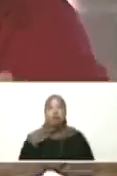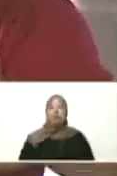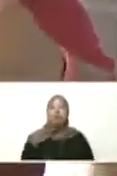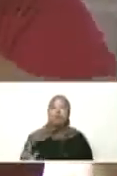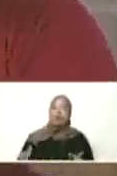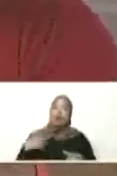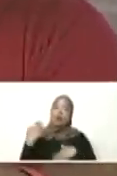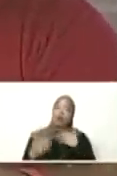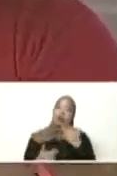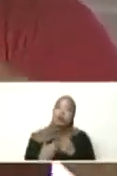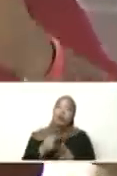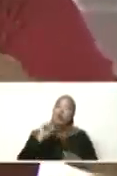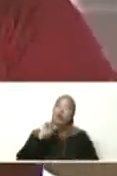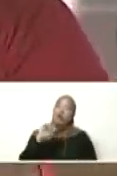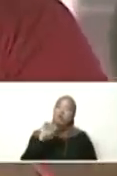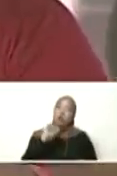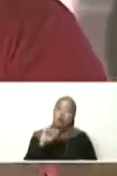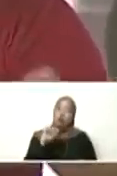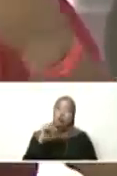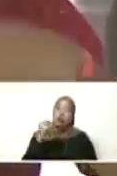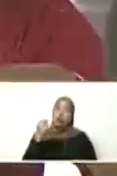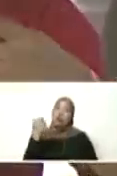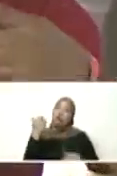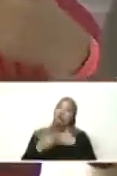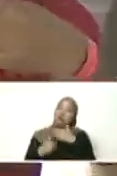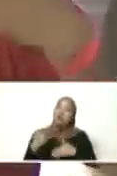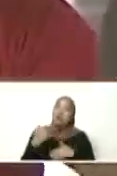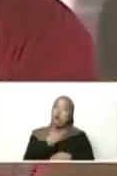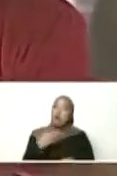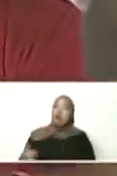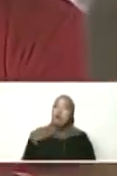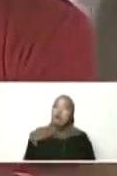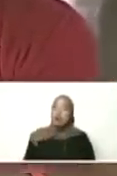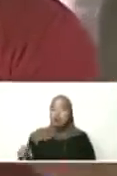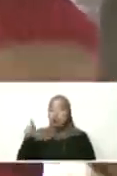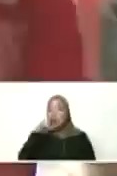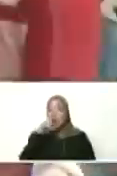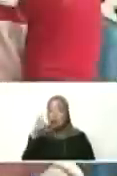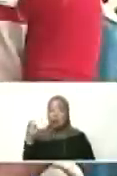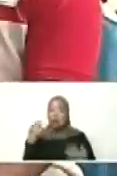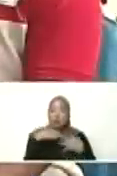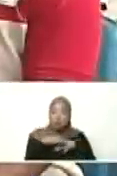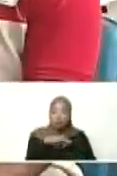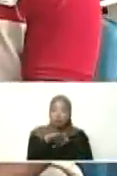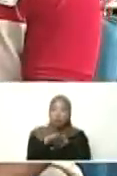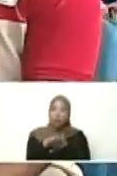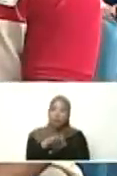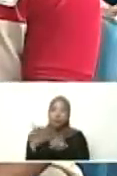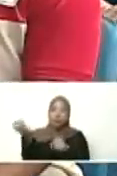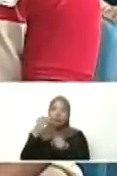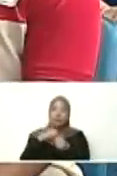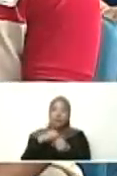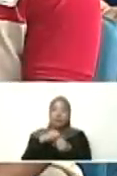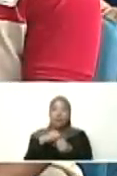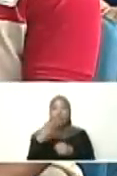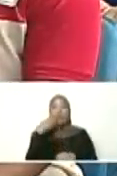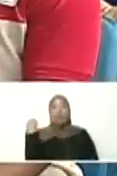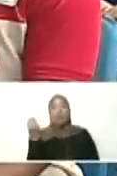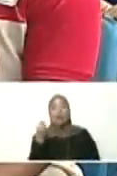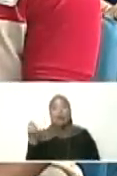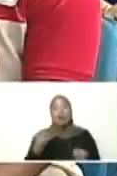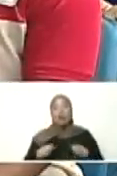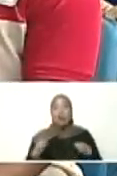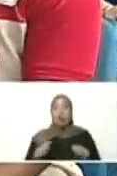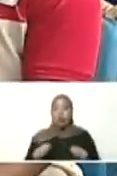permitieron llegar a un punto, a un nivel, presidente, que hace falta incluso renovarle, que hace falta incorporarle a partir de la experiencia que hemos